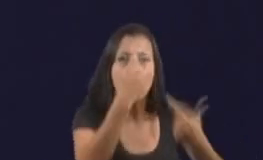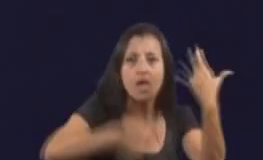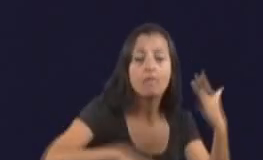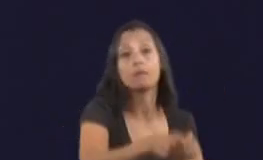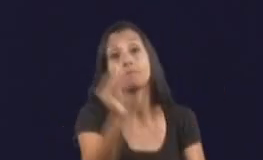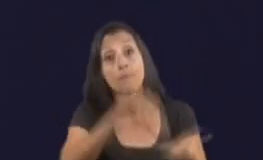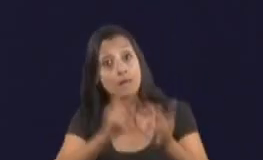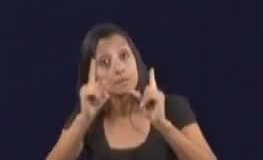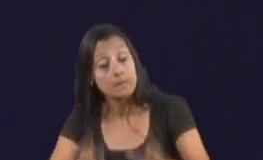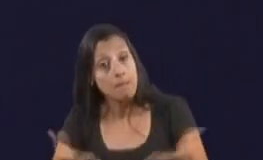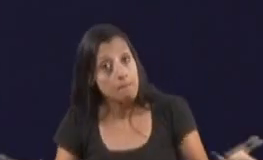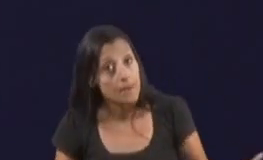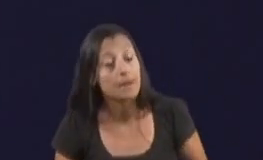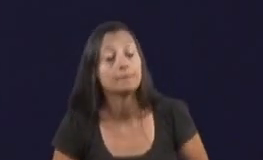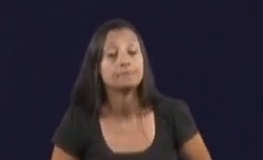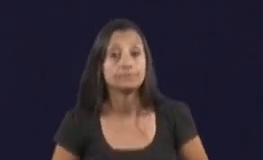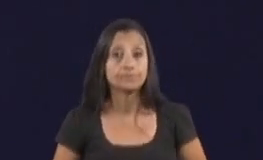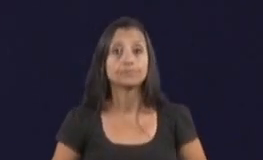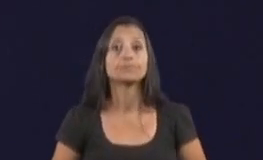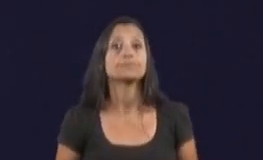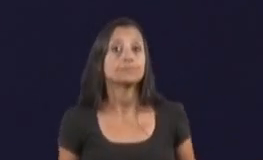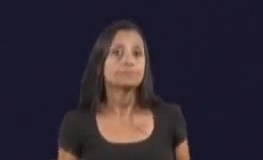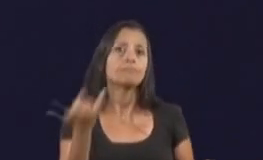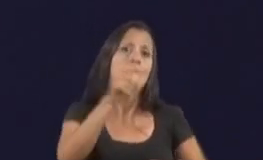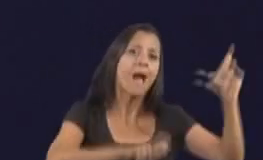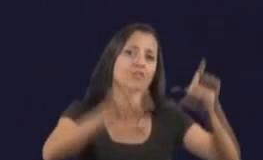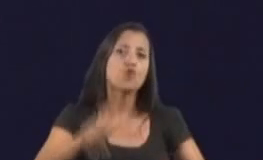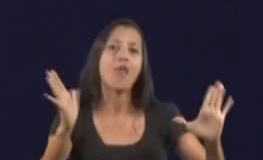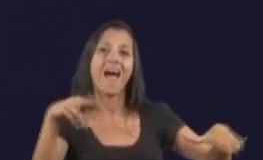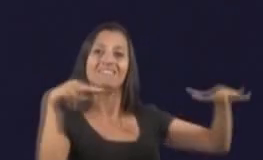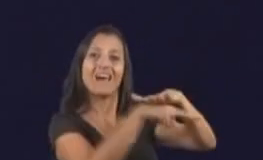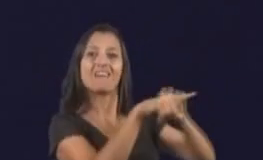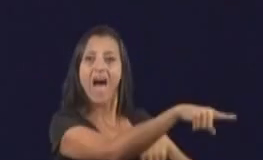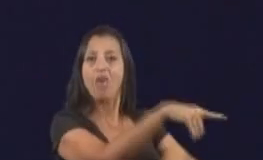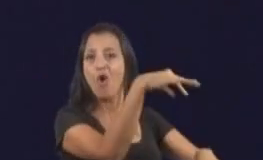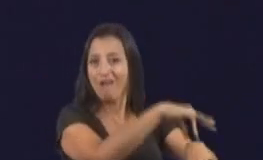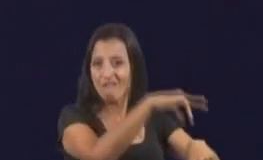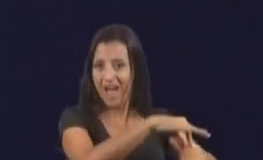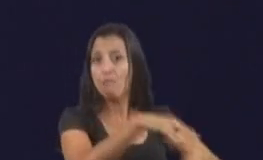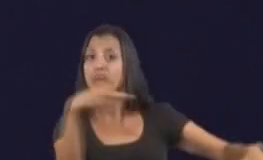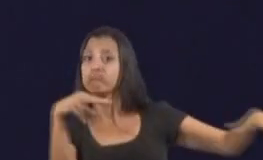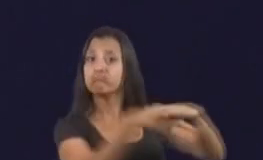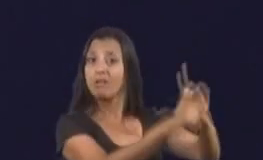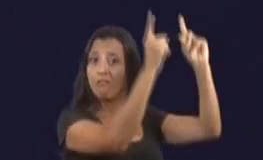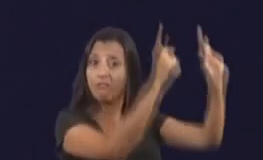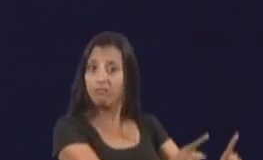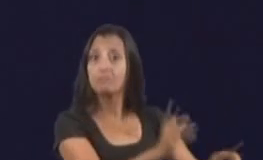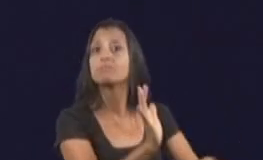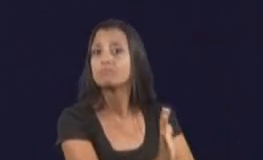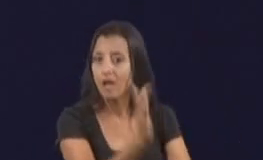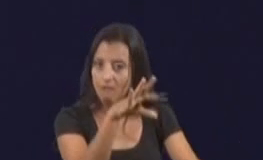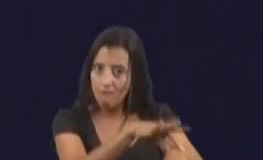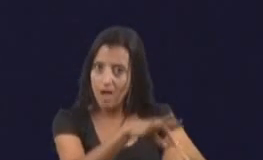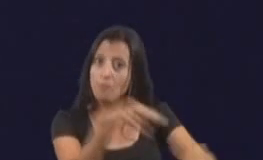además a los pacientes que estaban internados, a los pacientes que sufrían